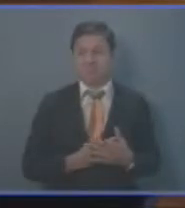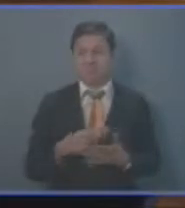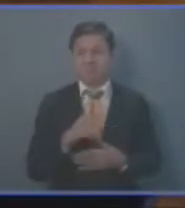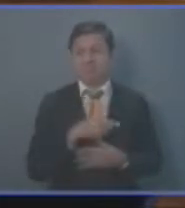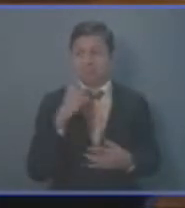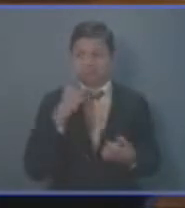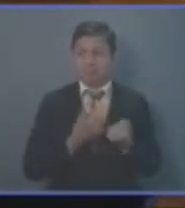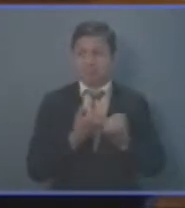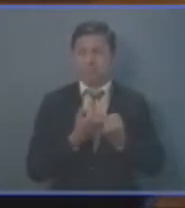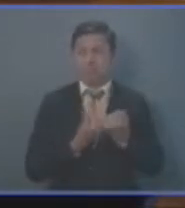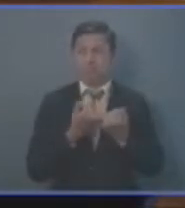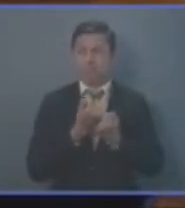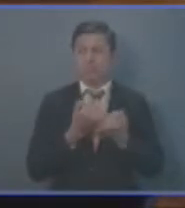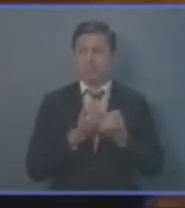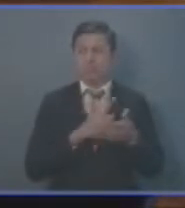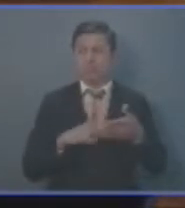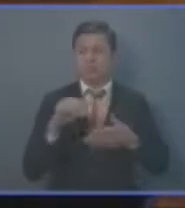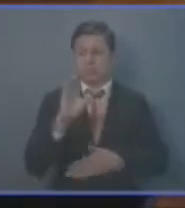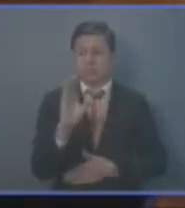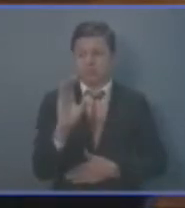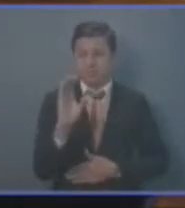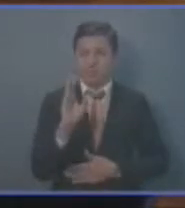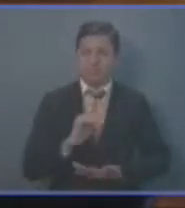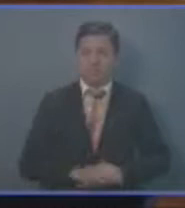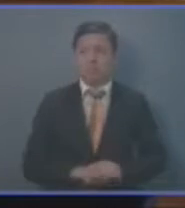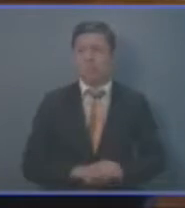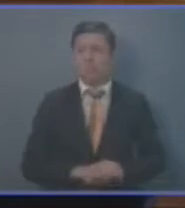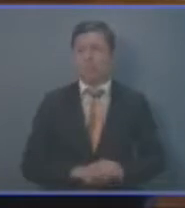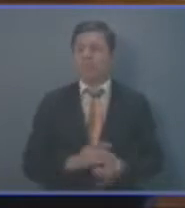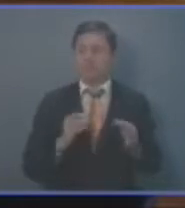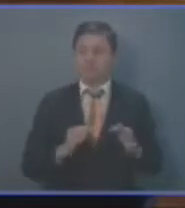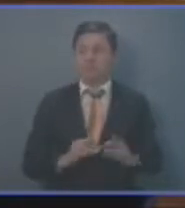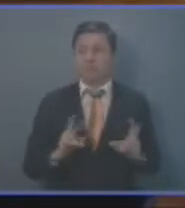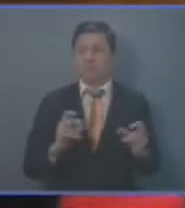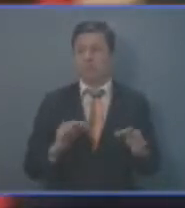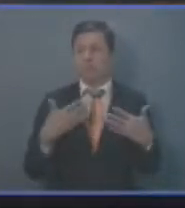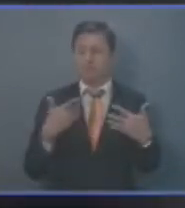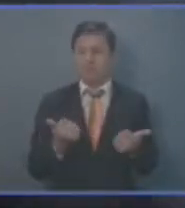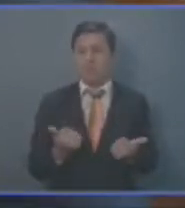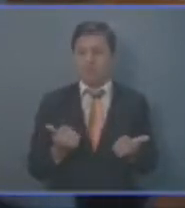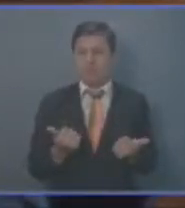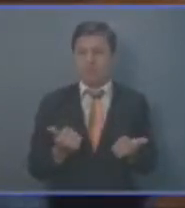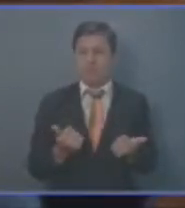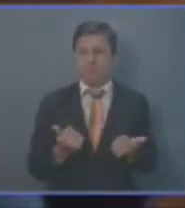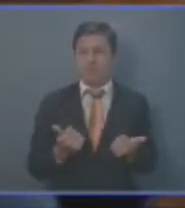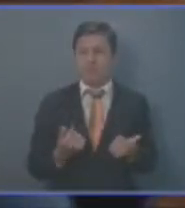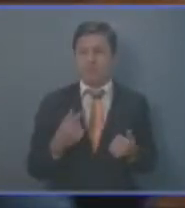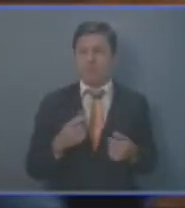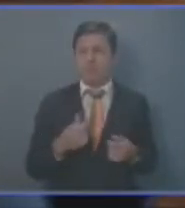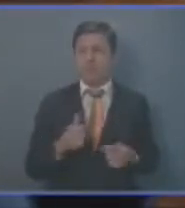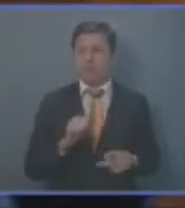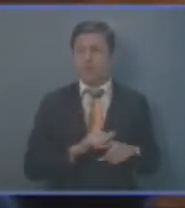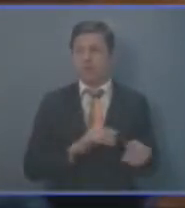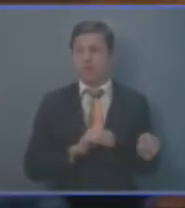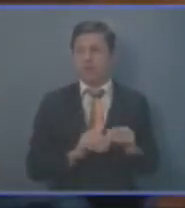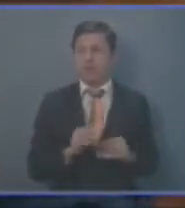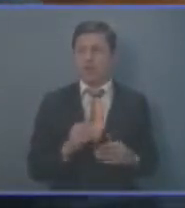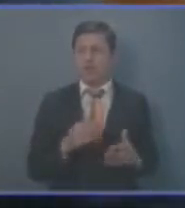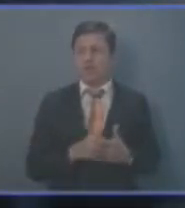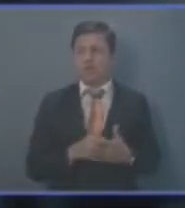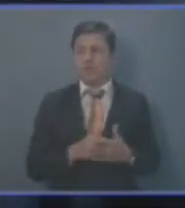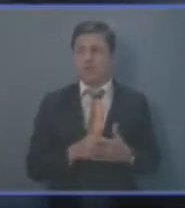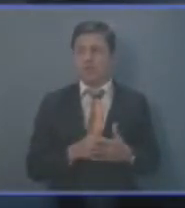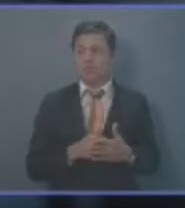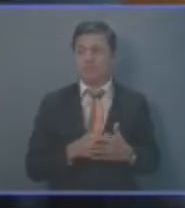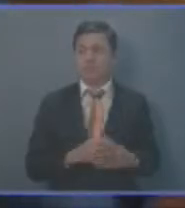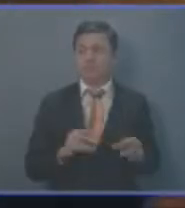gerontología. Literal C, la consolidación del tercer nivel de atención asegurando su capacidad resolutiva de alta complejidad